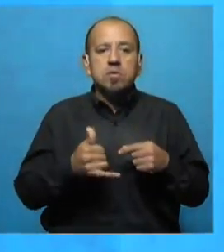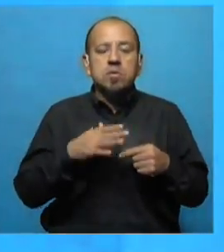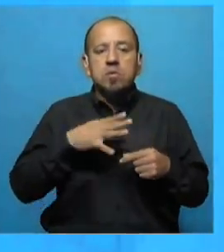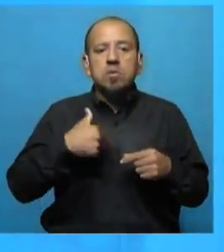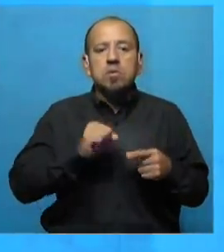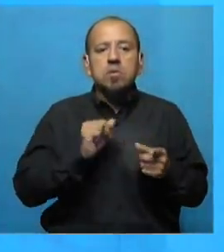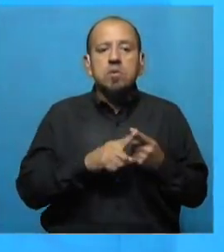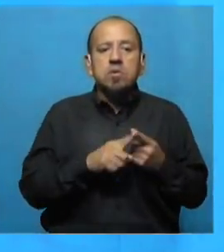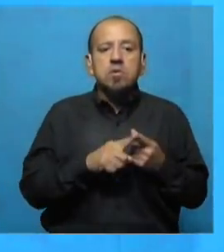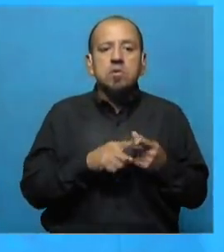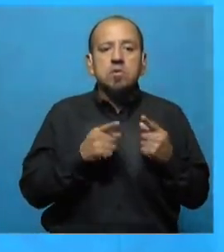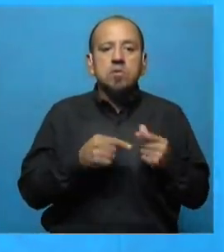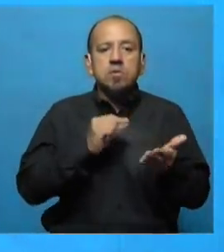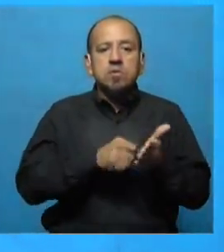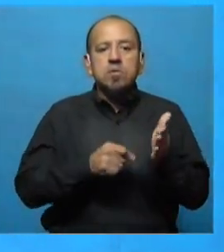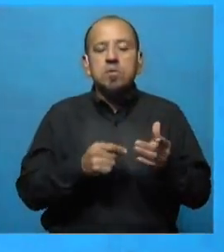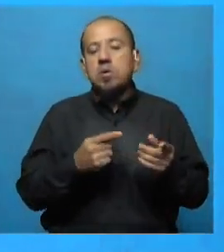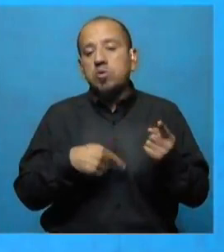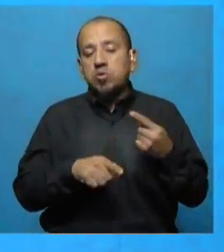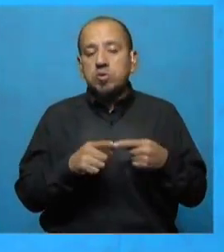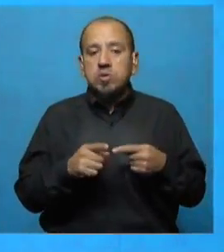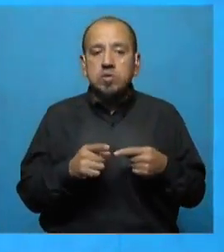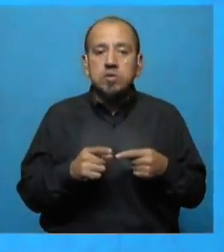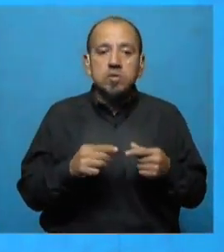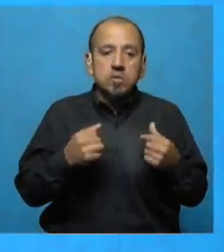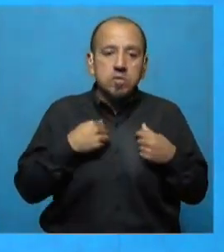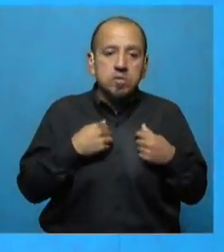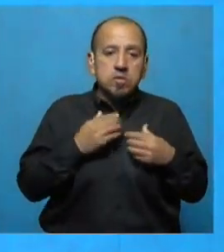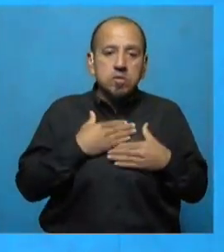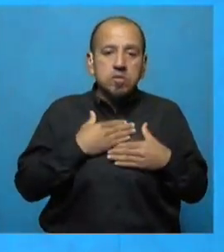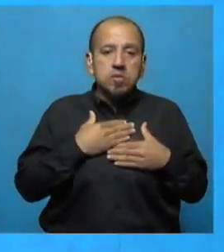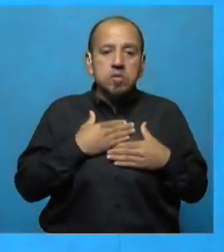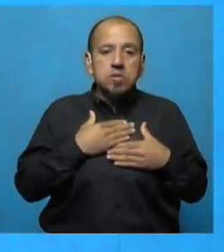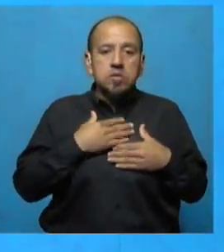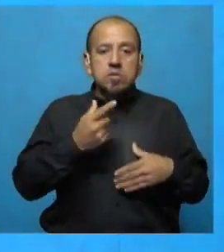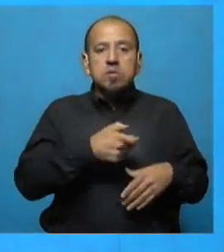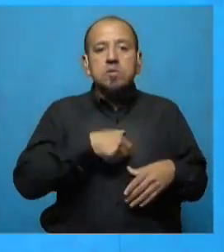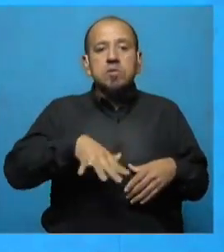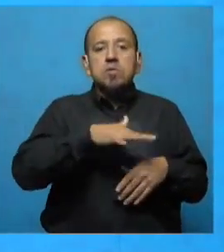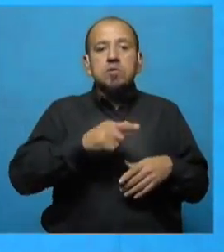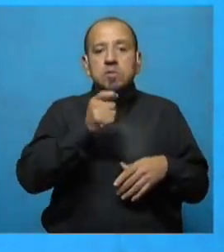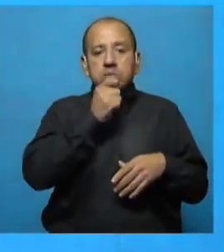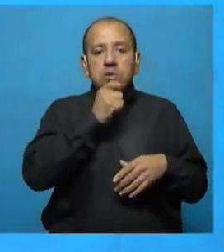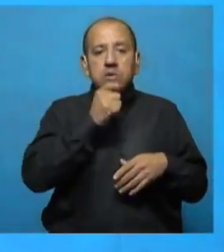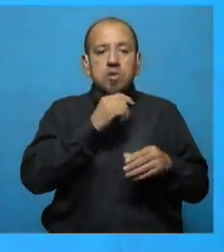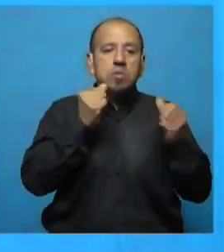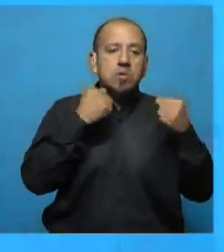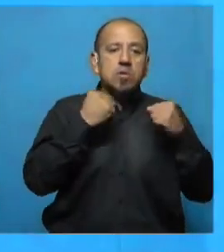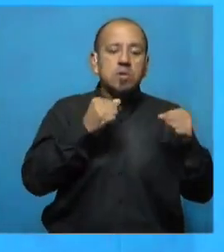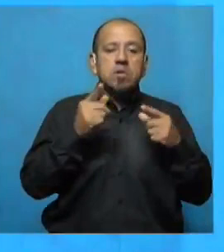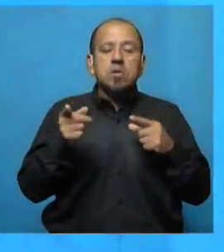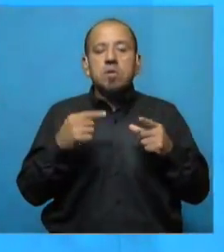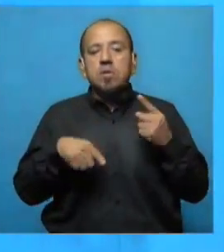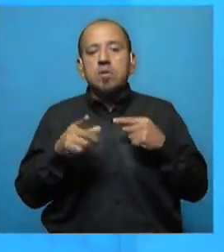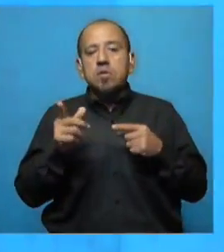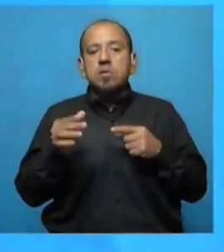eso es lo que están contratando este para mí nosotros tenemos como sociedad esa cosa rara de que los periodistas partidos no dicen de qué cuadro son y